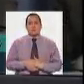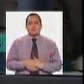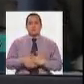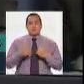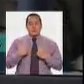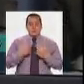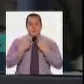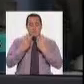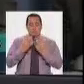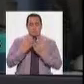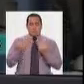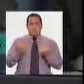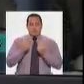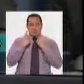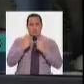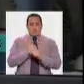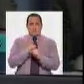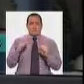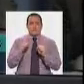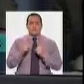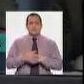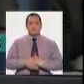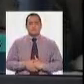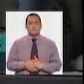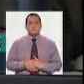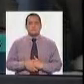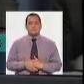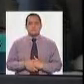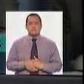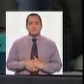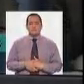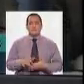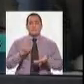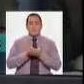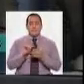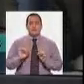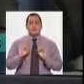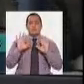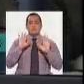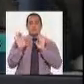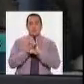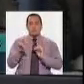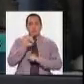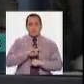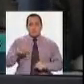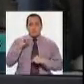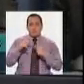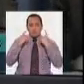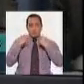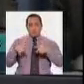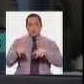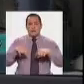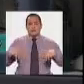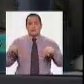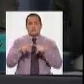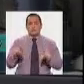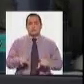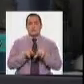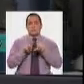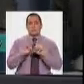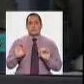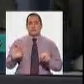llama profundamente la atención que se vaya a utilizar un audio